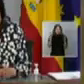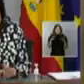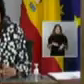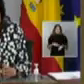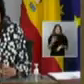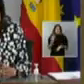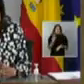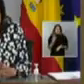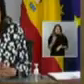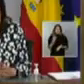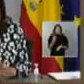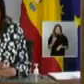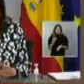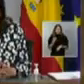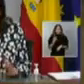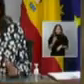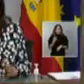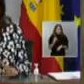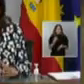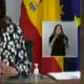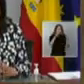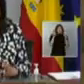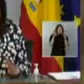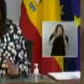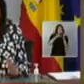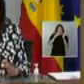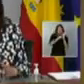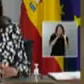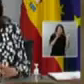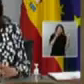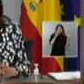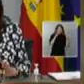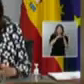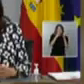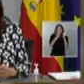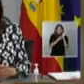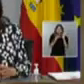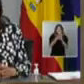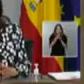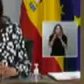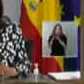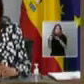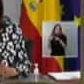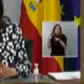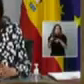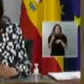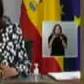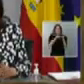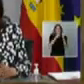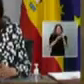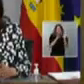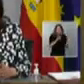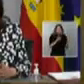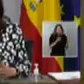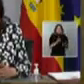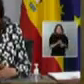el frío? Pues hombre, depende de cómo esté el día. ¿O el calor? O el calor, ¿entiendes? Es que de eso ya depende de la misma persona. Tengo frío, pues le pones un poco más.